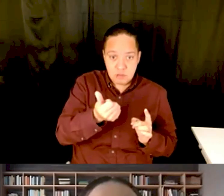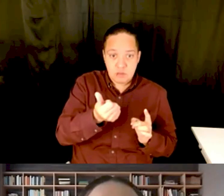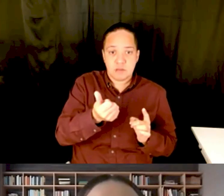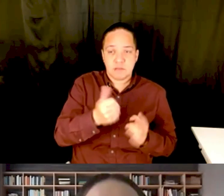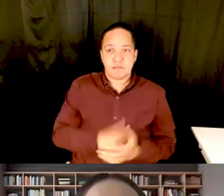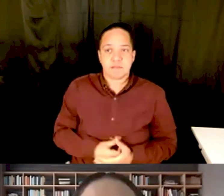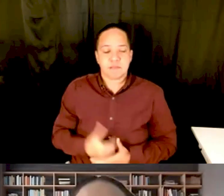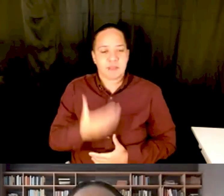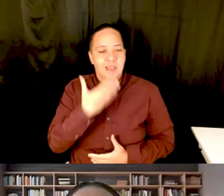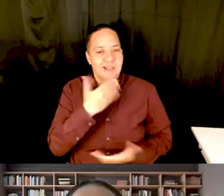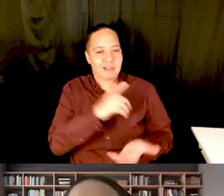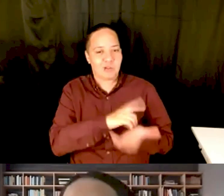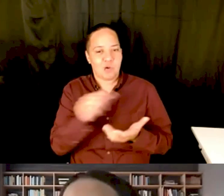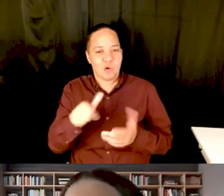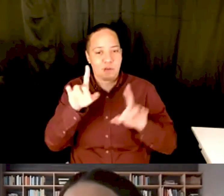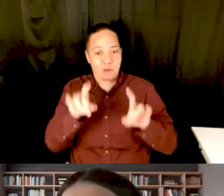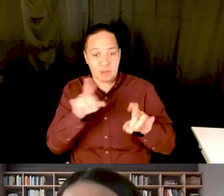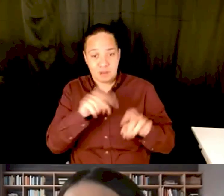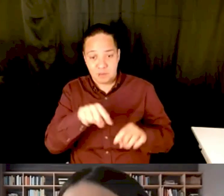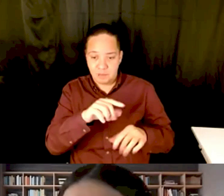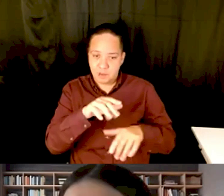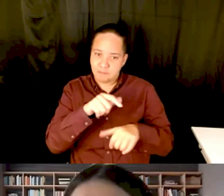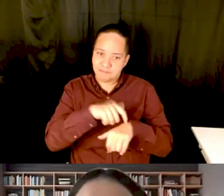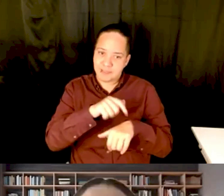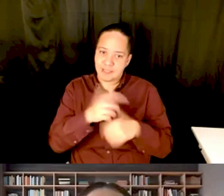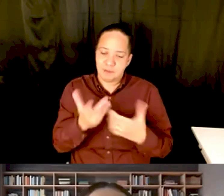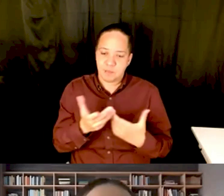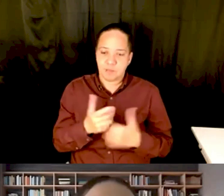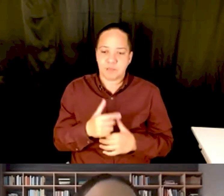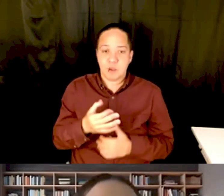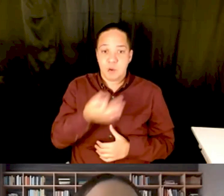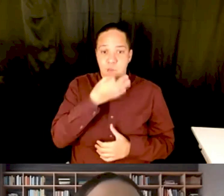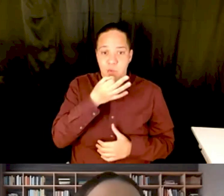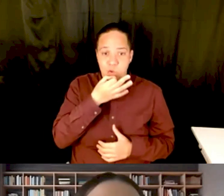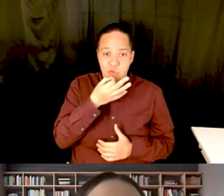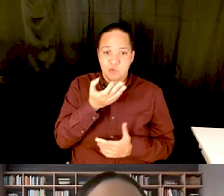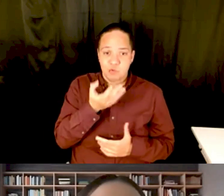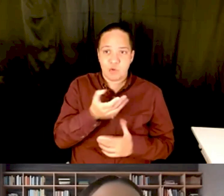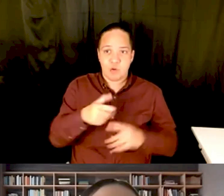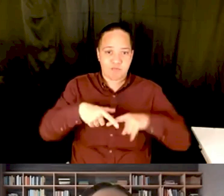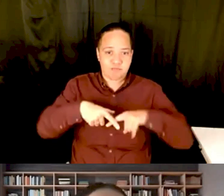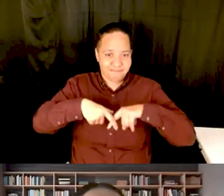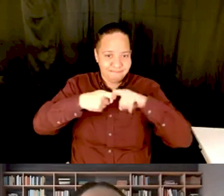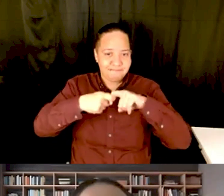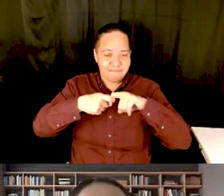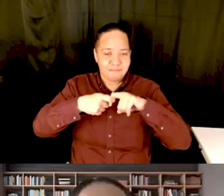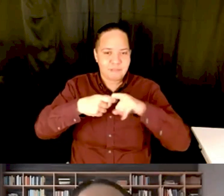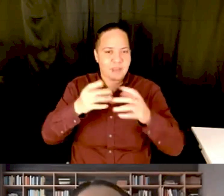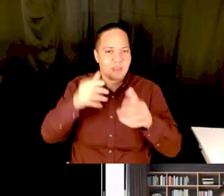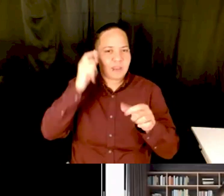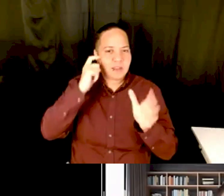Gracias, doctor. Tenemos otras preguntas para usted, pero el tiempo apremia. Ya mismito nos tenemos que ir a un receso. Queremos